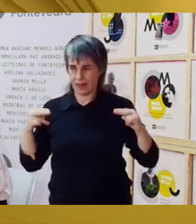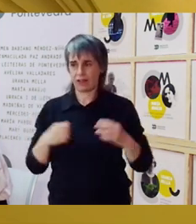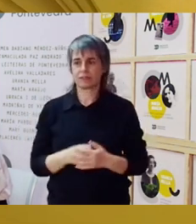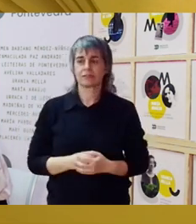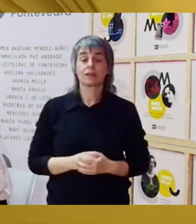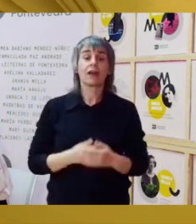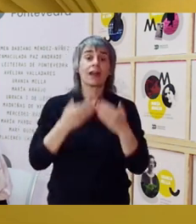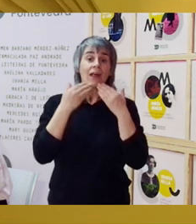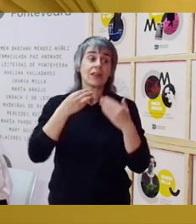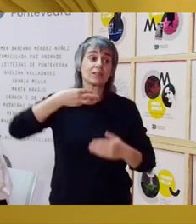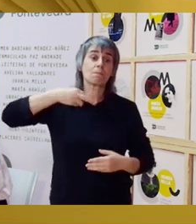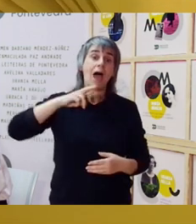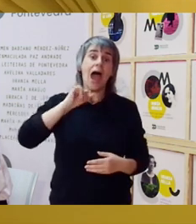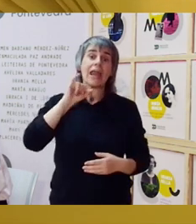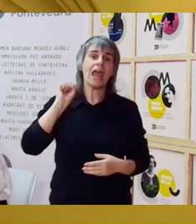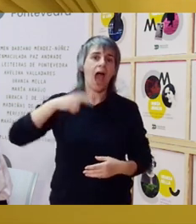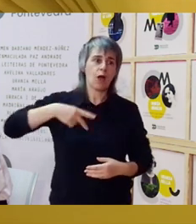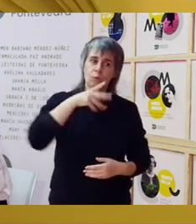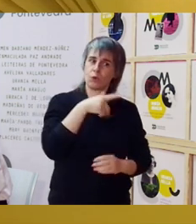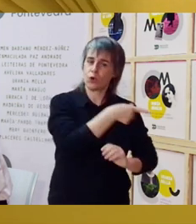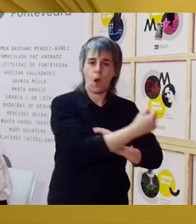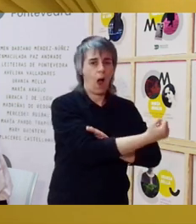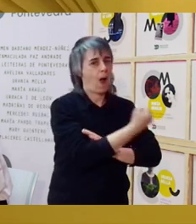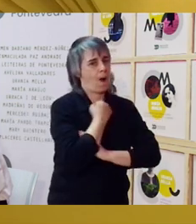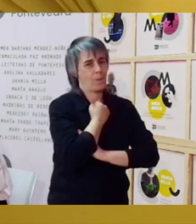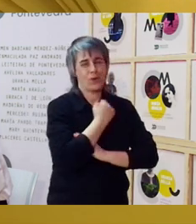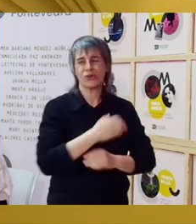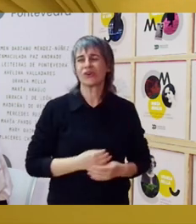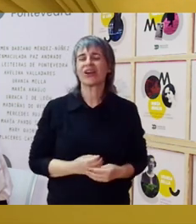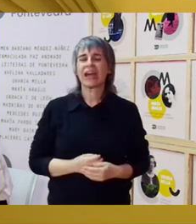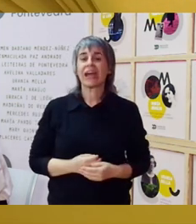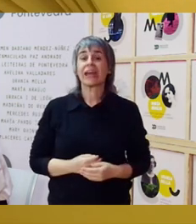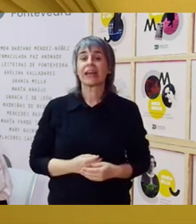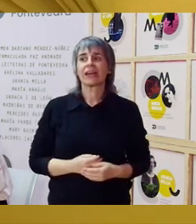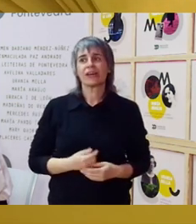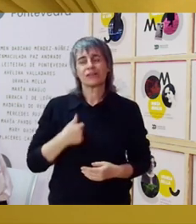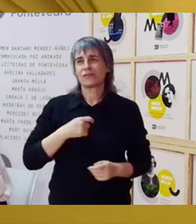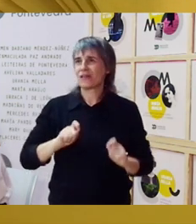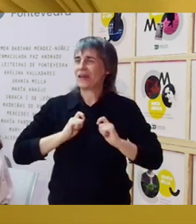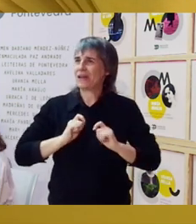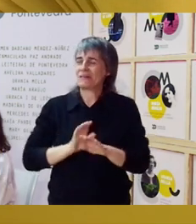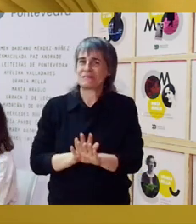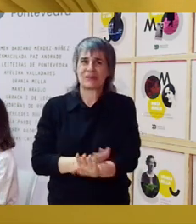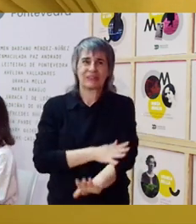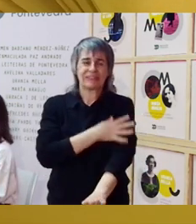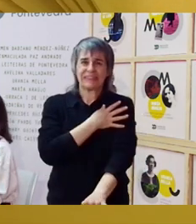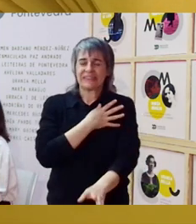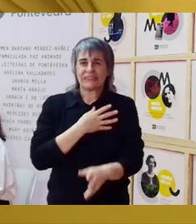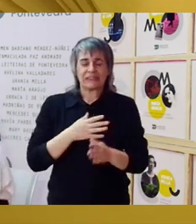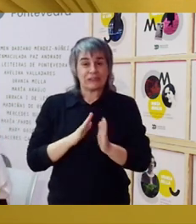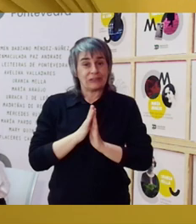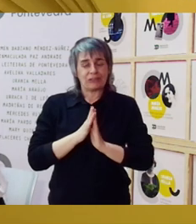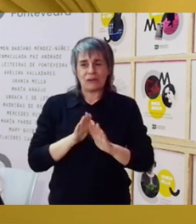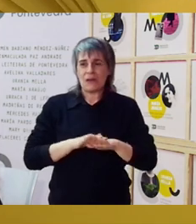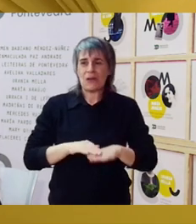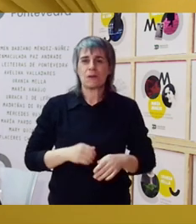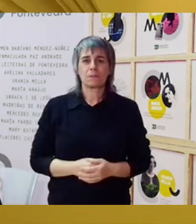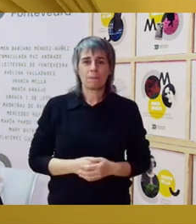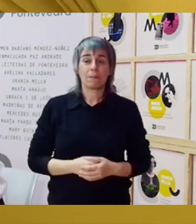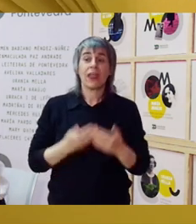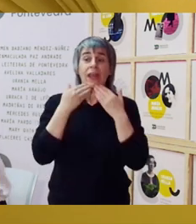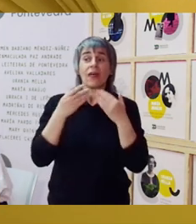foi fantástica no seu apoio. E moitas gracias, é que me estou emocionando, a todos vos por